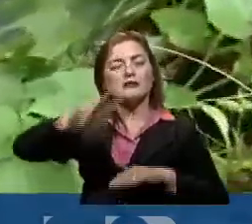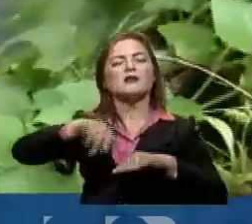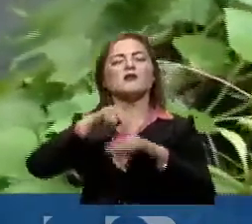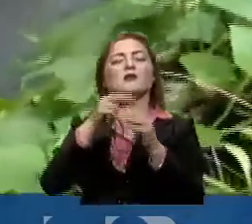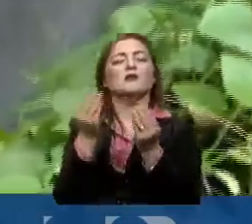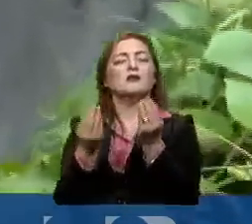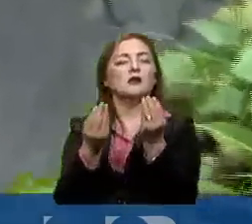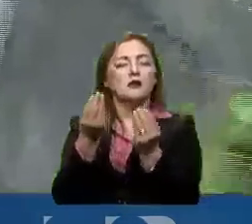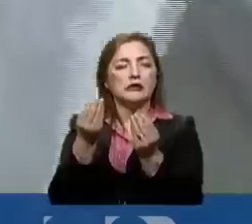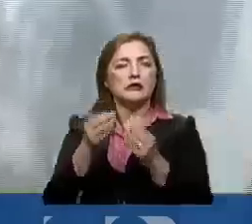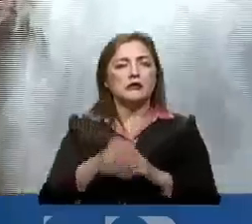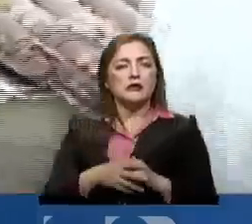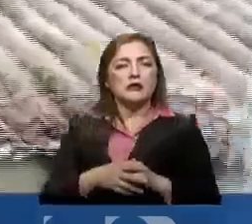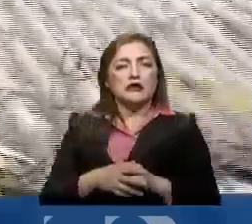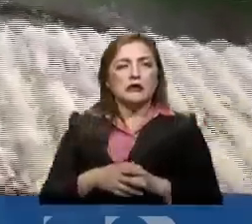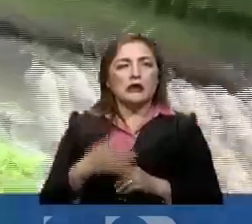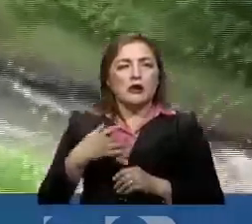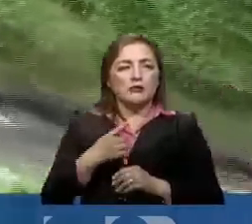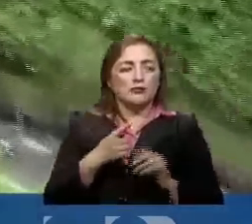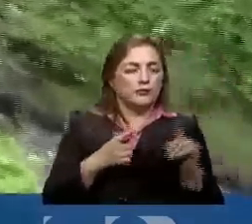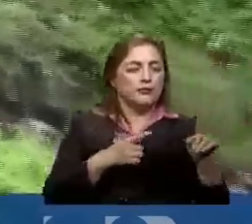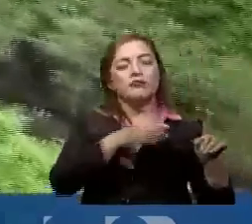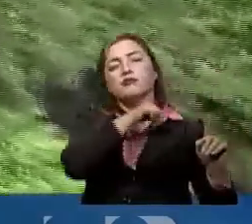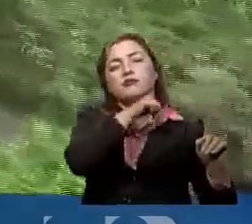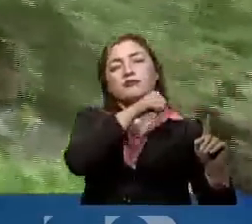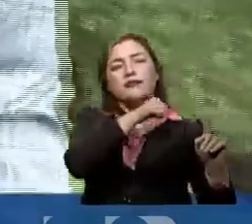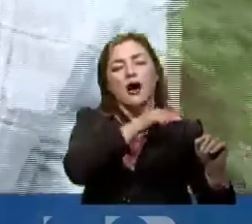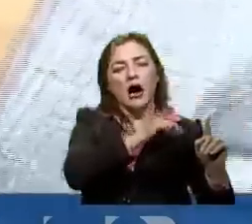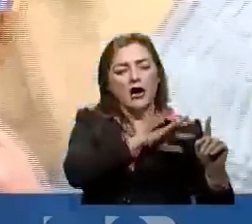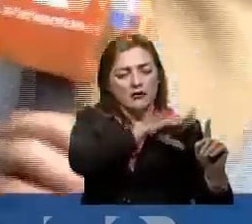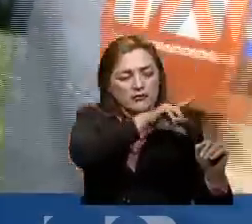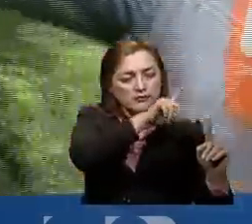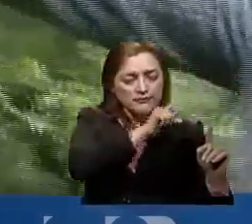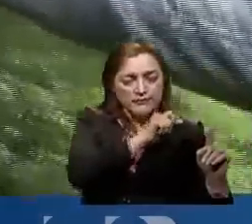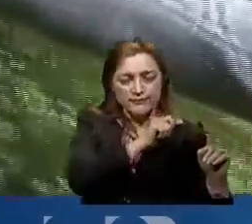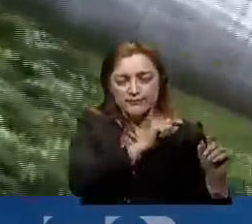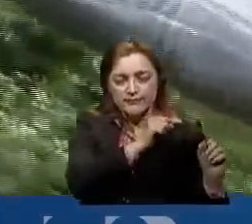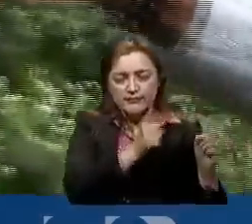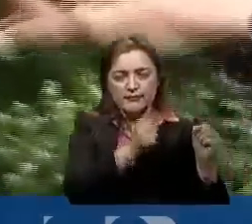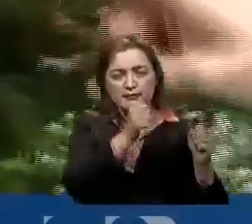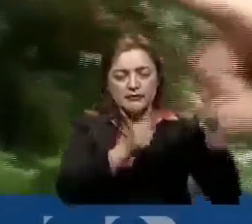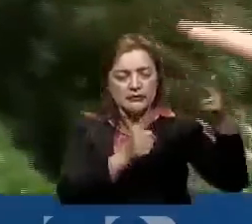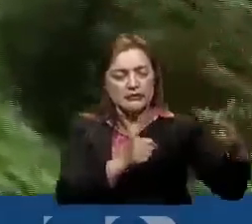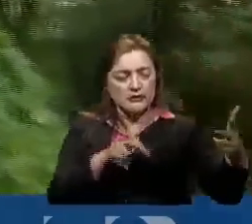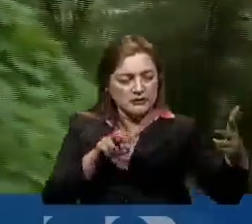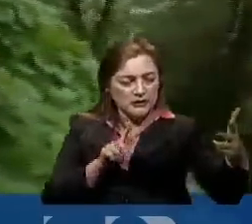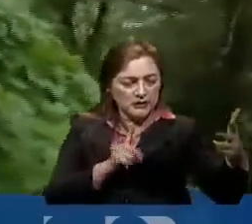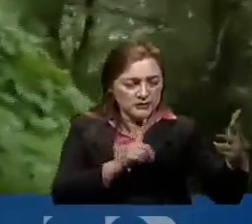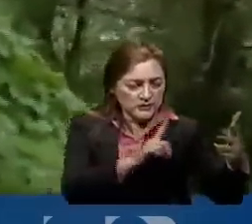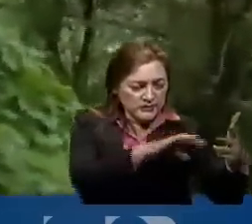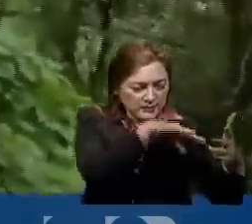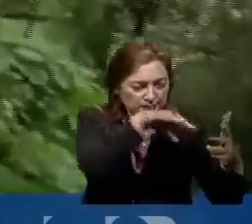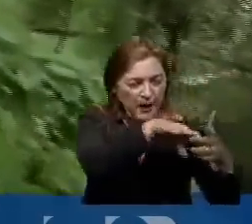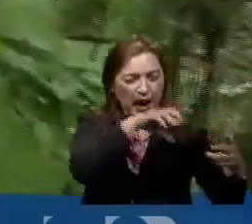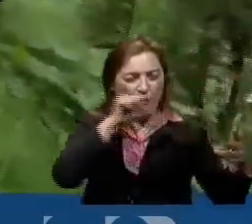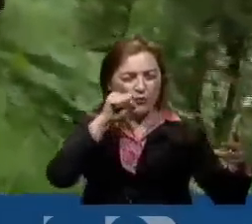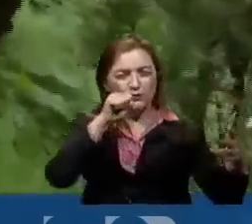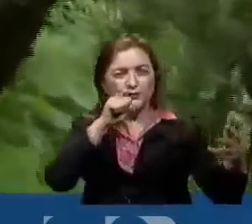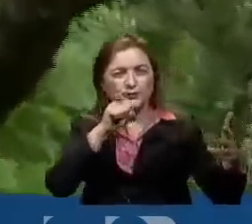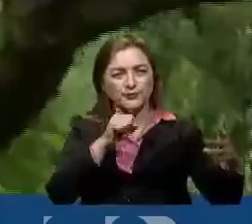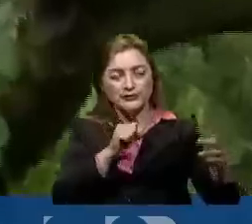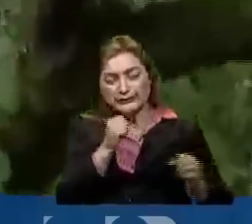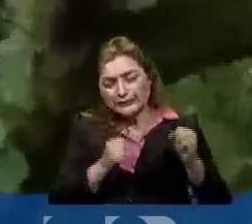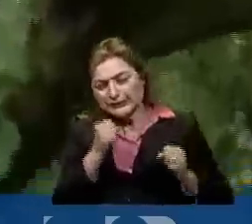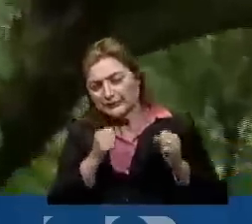Nacional, es que delinquen por aquí, delinquen por toda esta zona. Cuando los vehículos paran su marcha, le sustraen